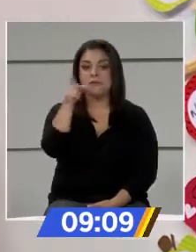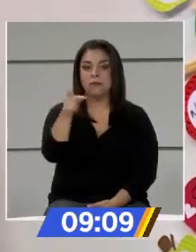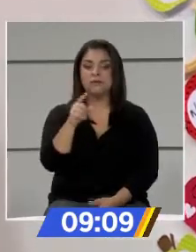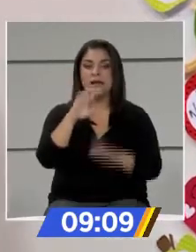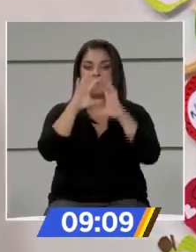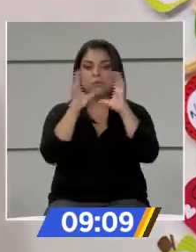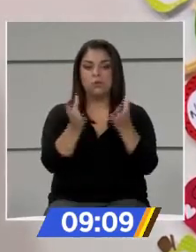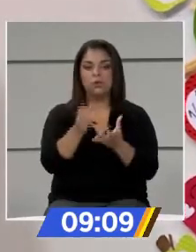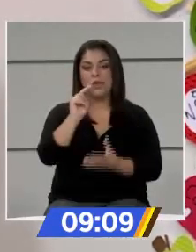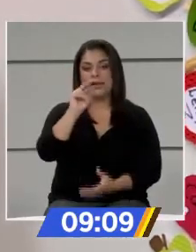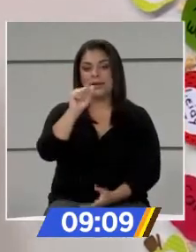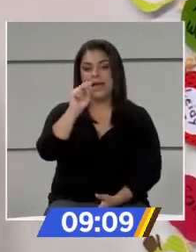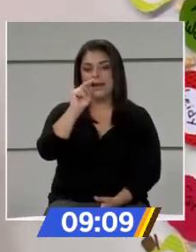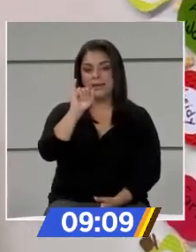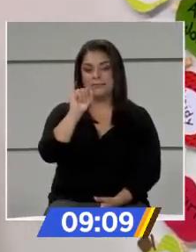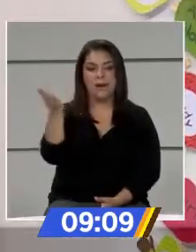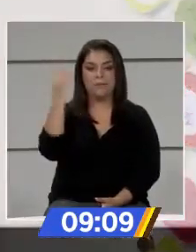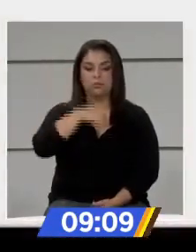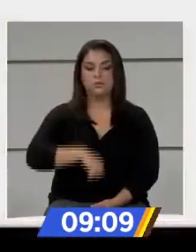Vámonos.